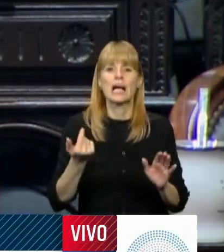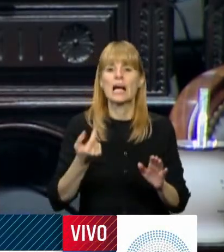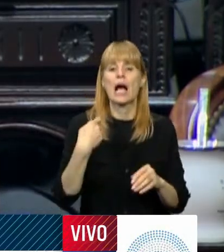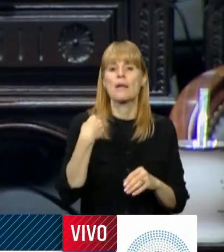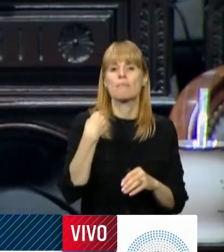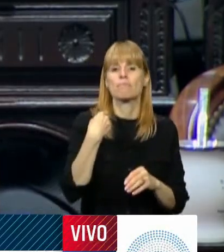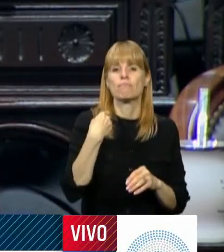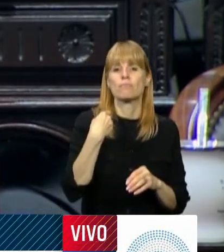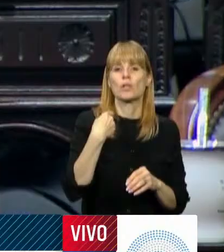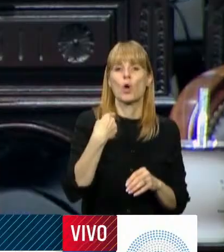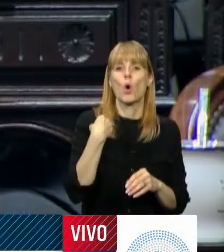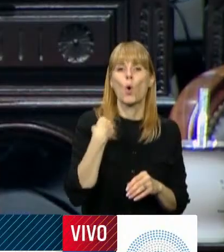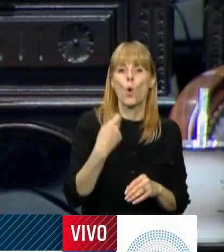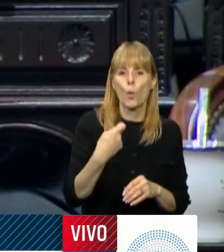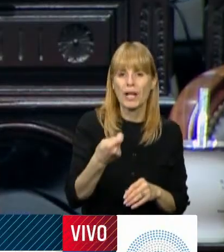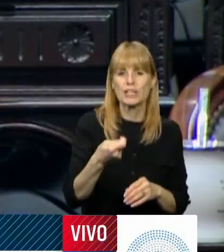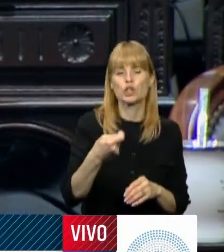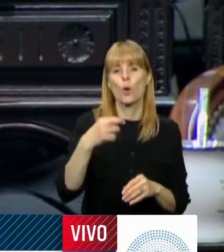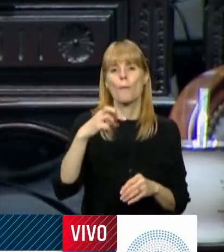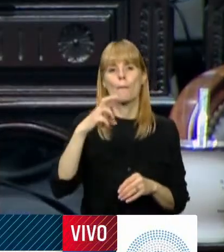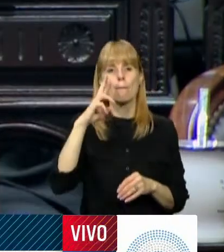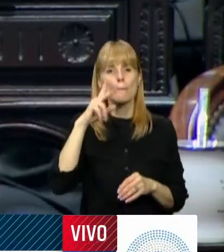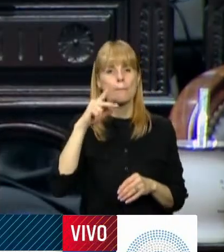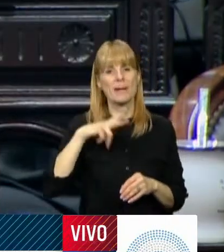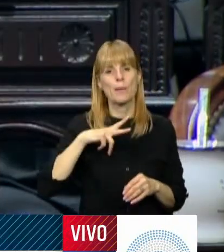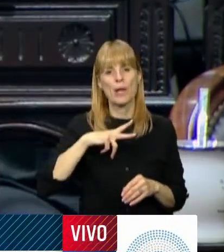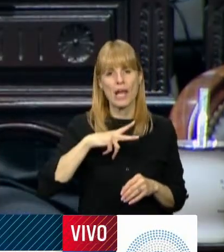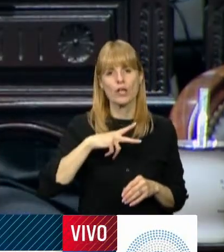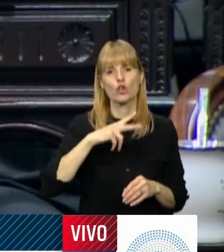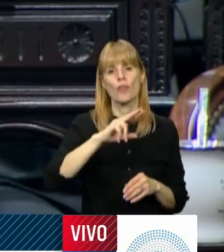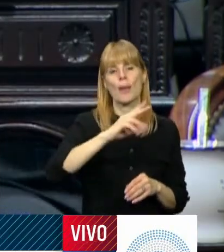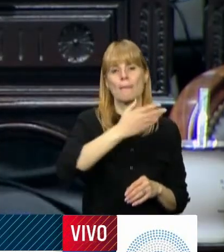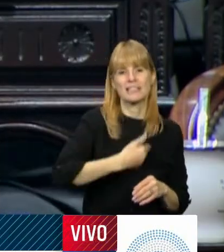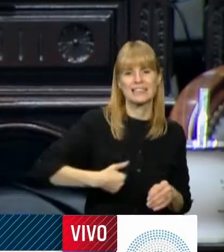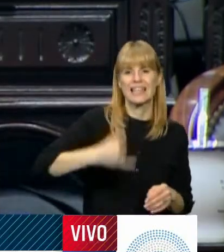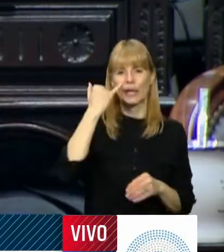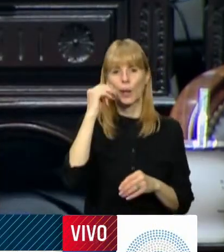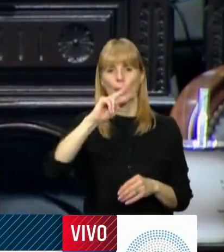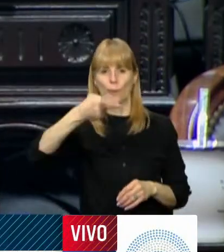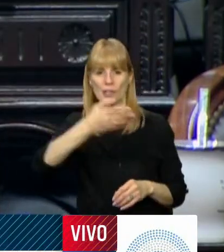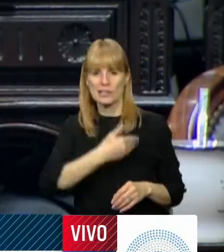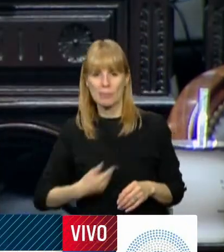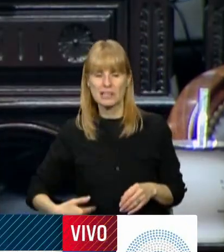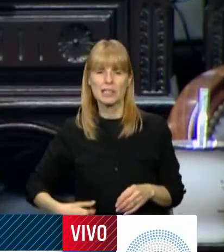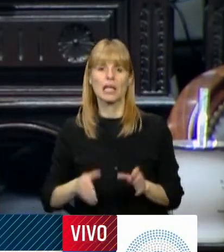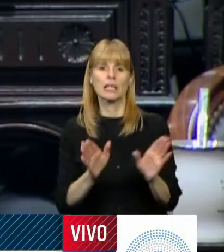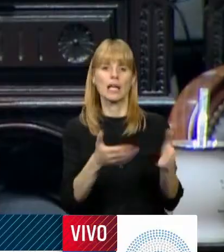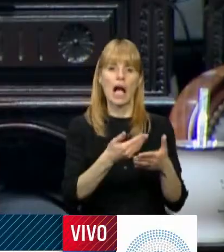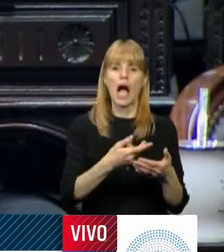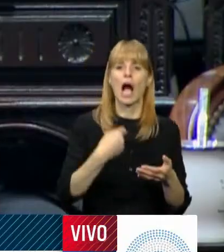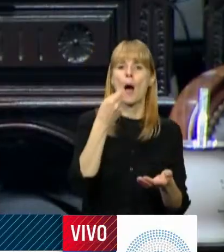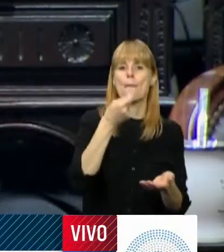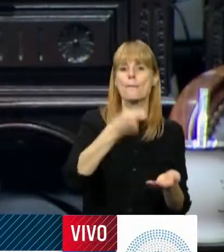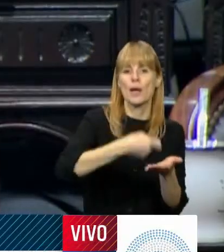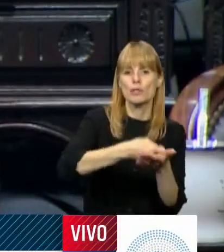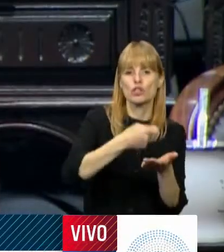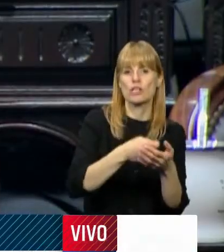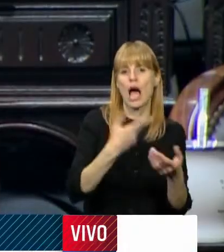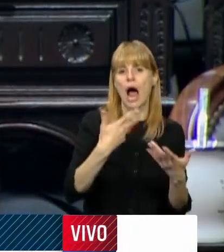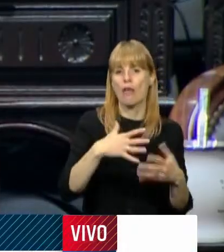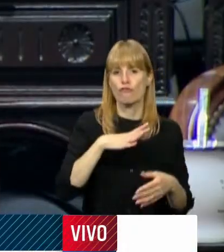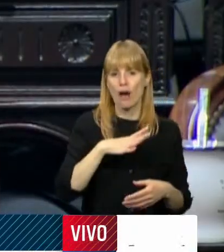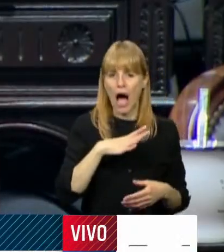de privilegio del presidente y vicepresidente, promover las transferencias de cajas previsionales que aún se encuentran, que no